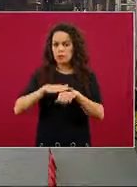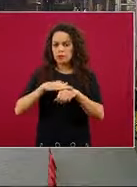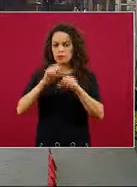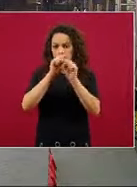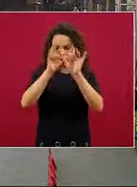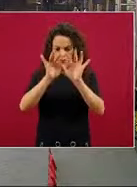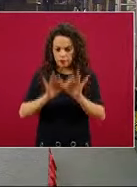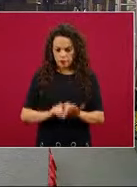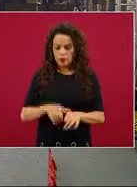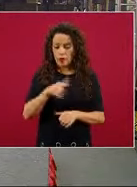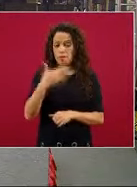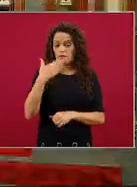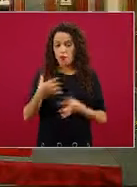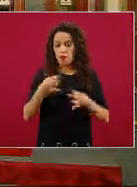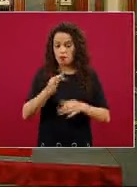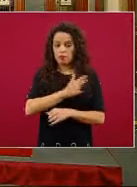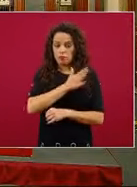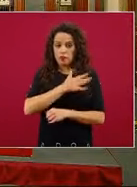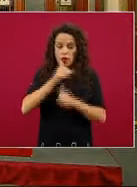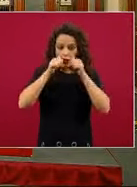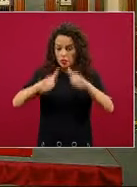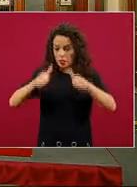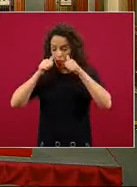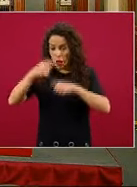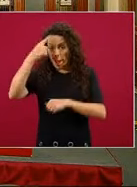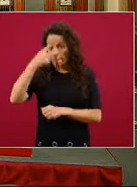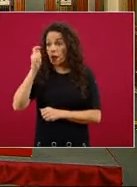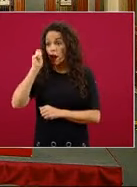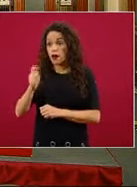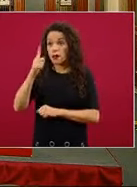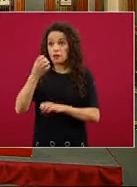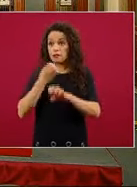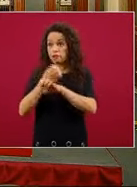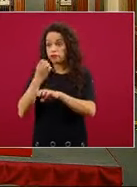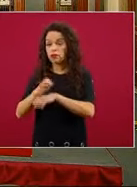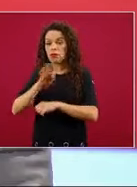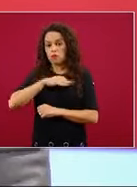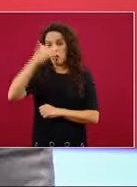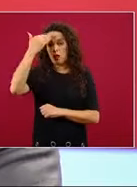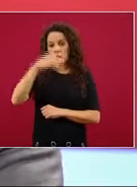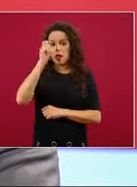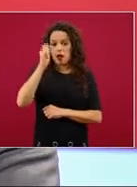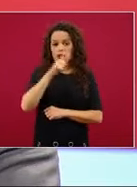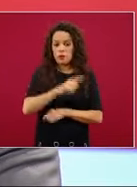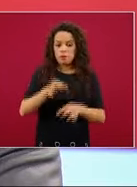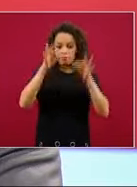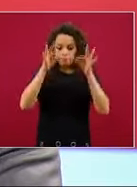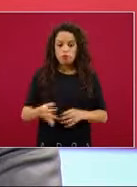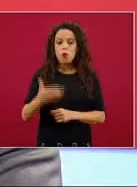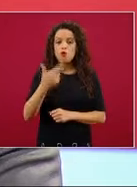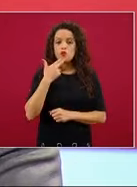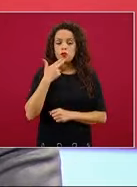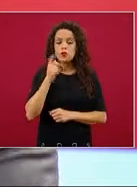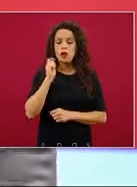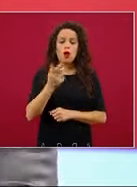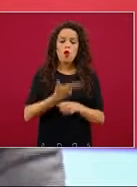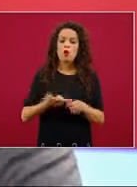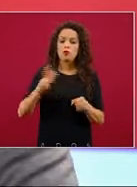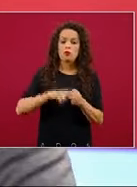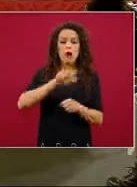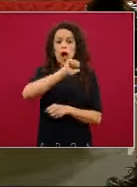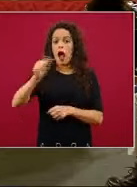atención, para que las entidades federativas identifiquen el esquema de optimización de uso de los hospitales y